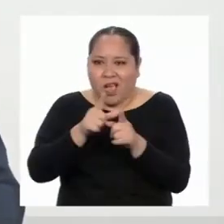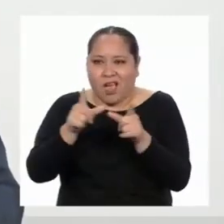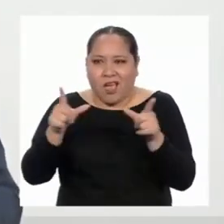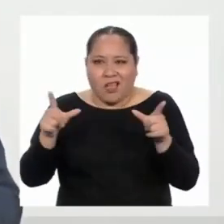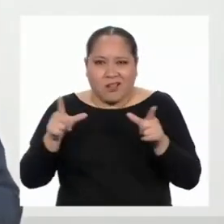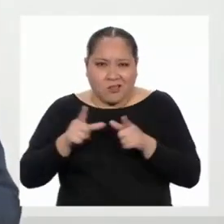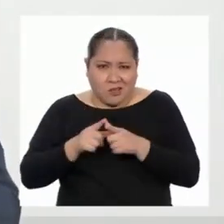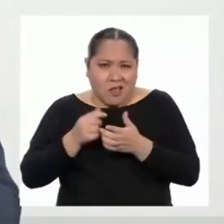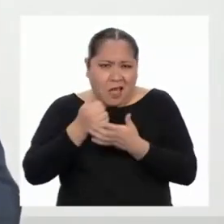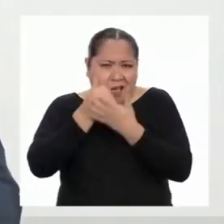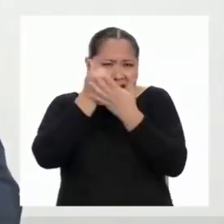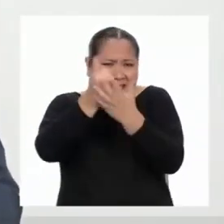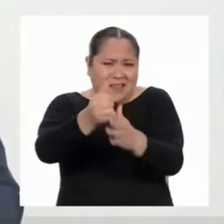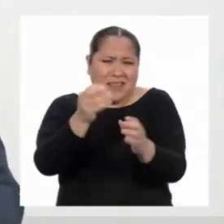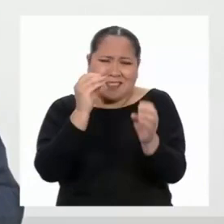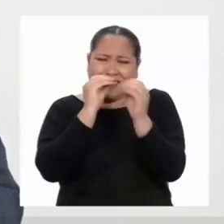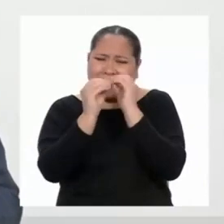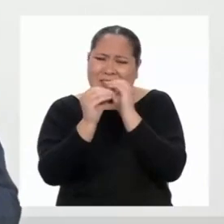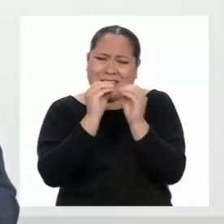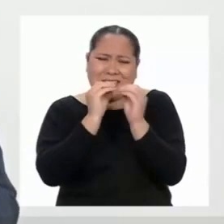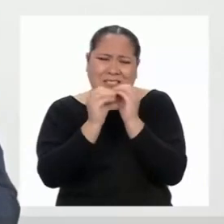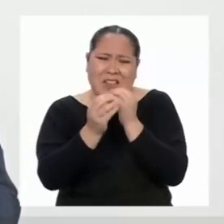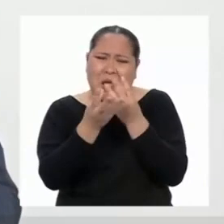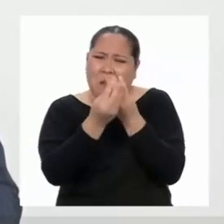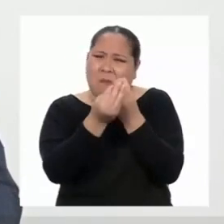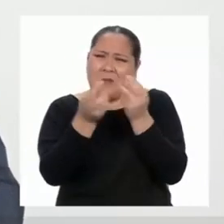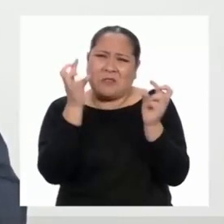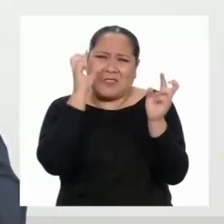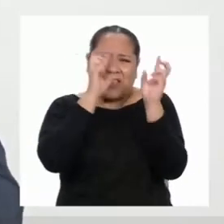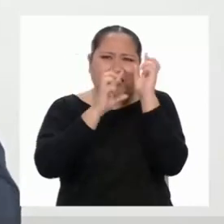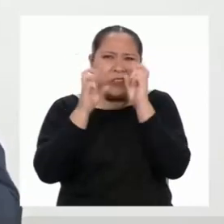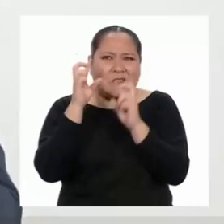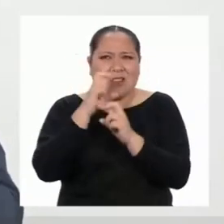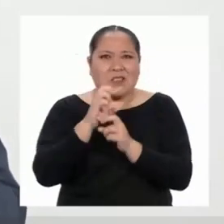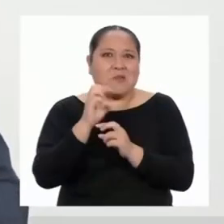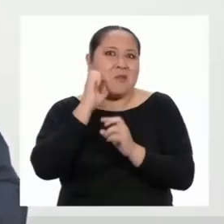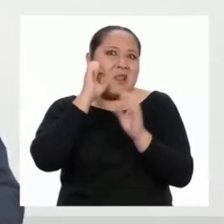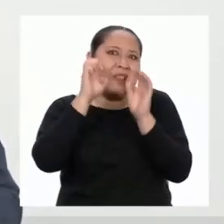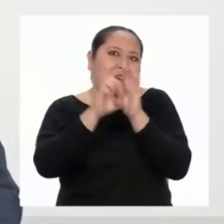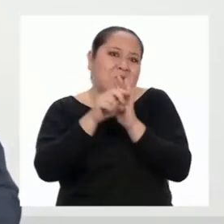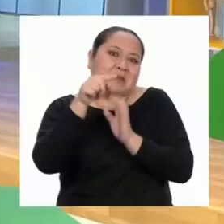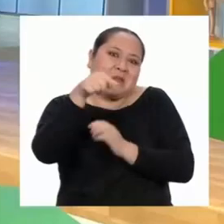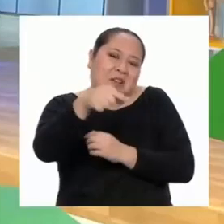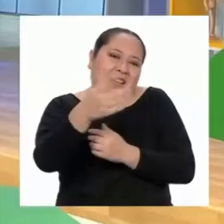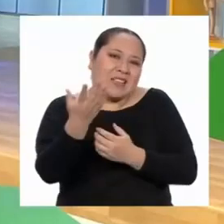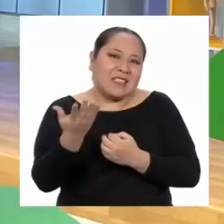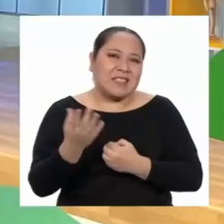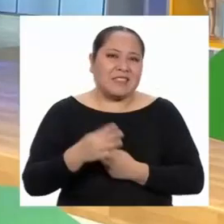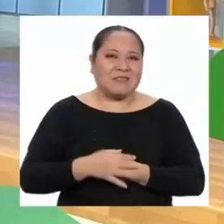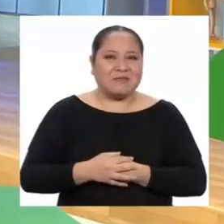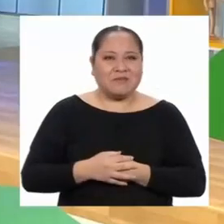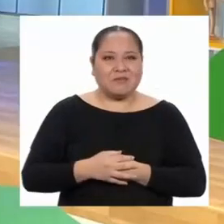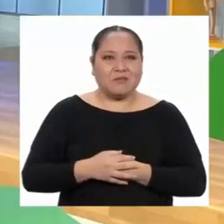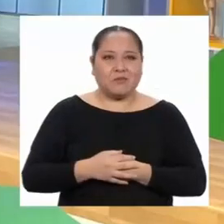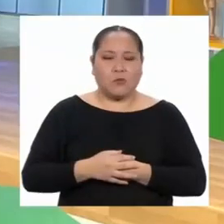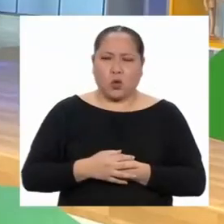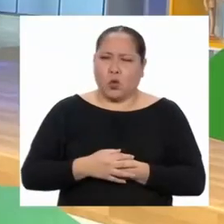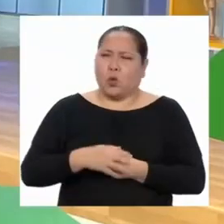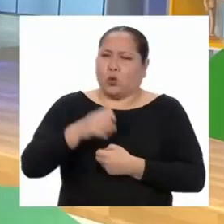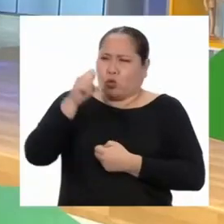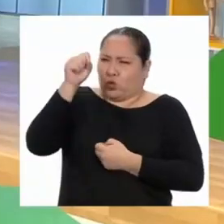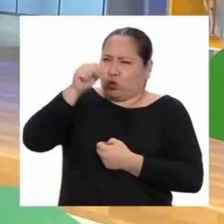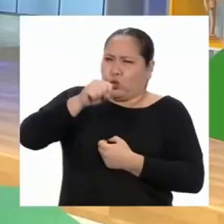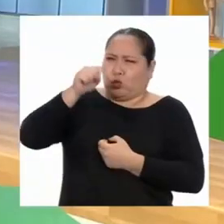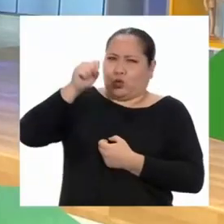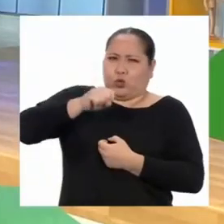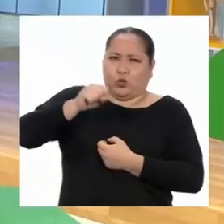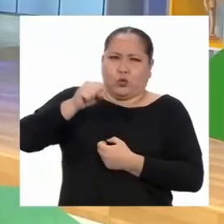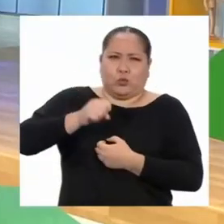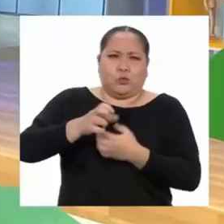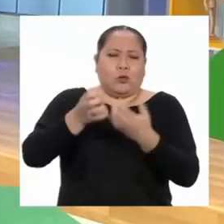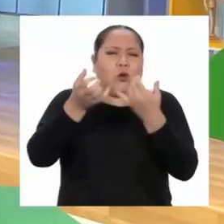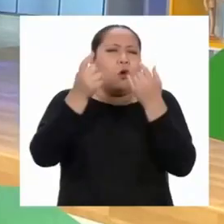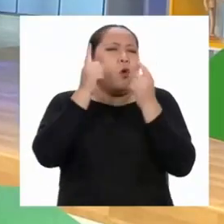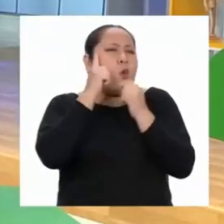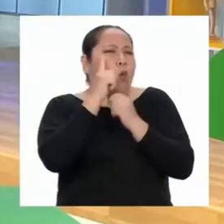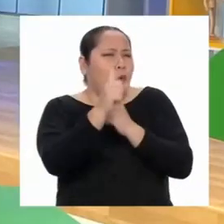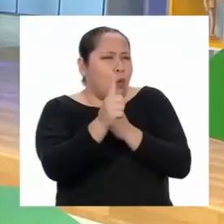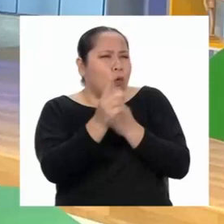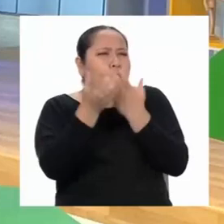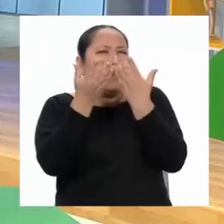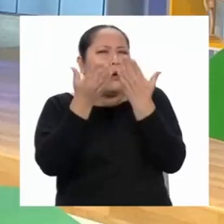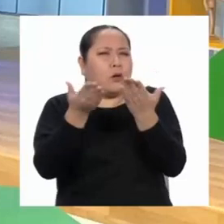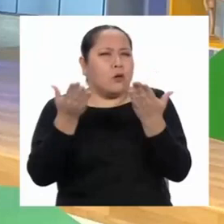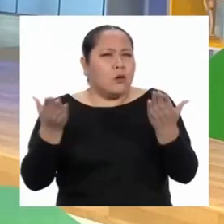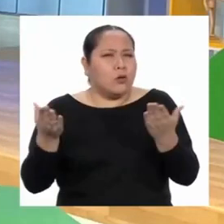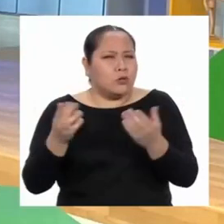infinidad de situaciones o interrogantes como la que tenemos el día de hoy. Así es. Y una de las cosas